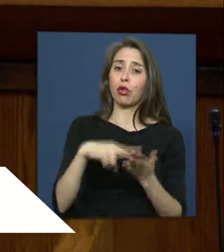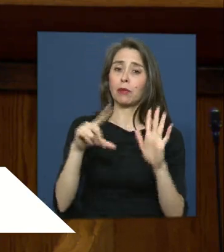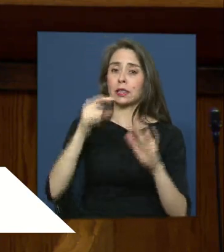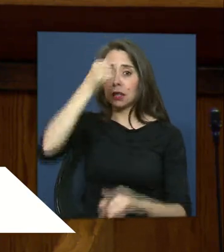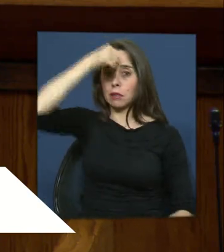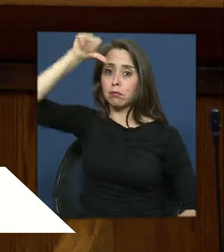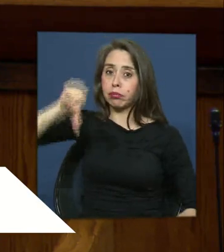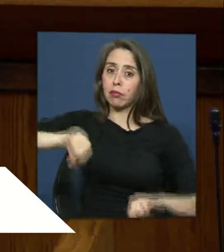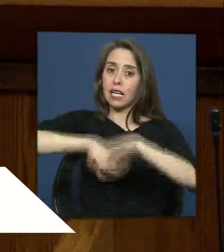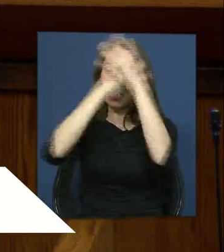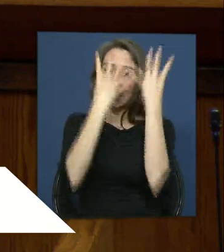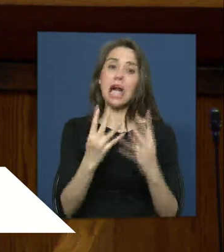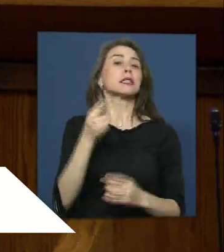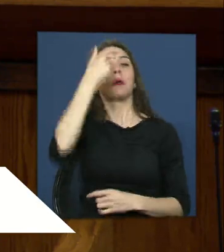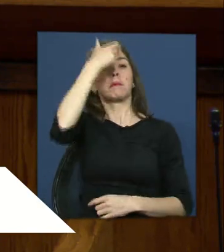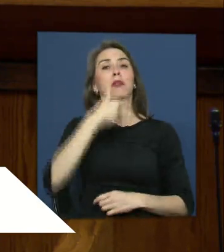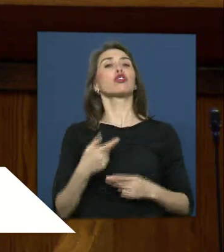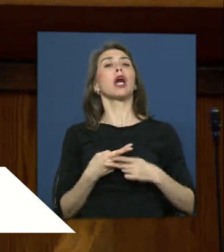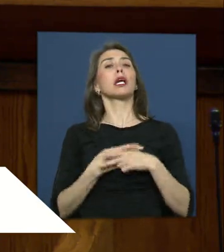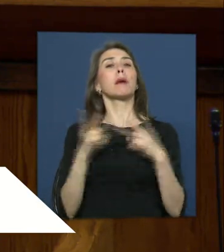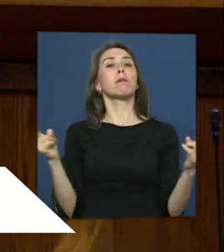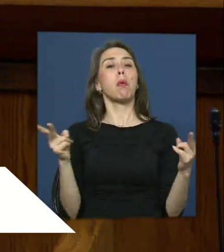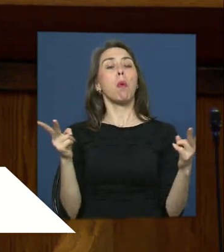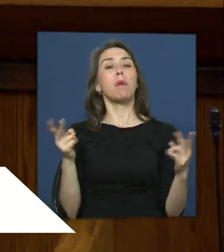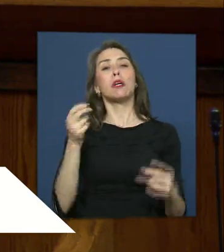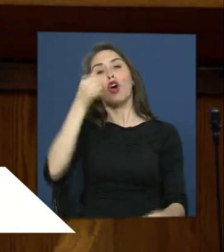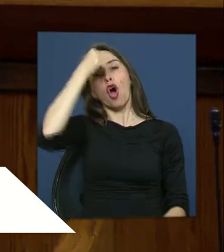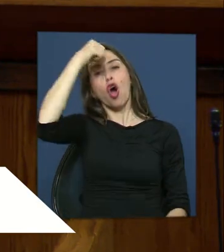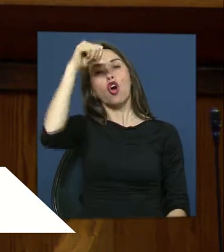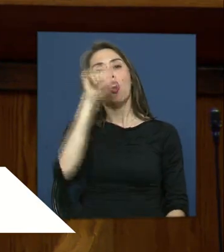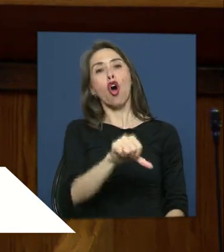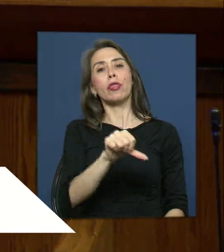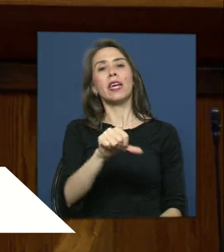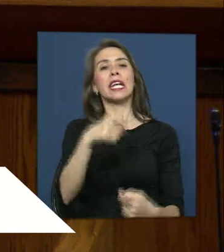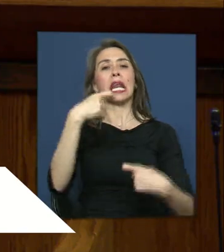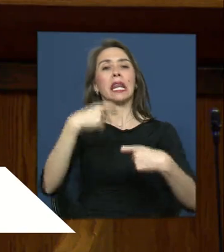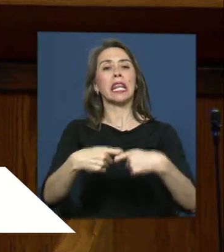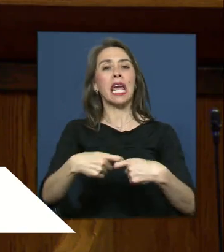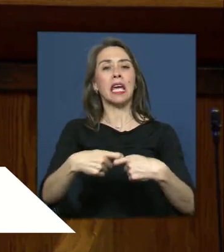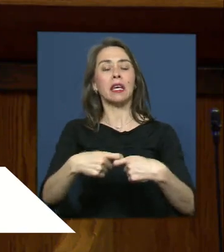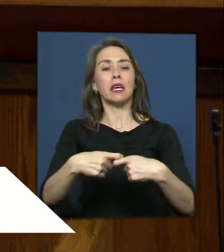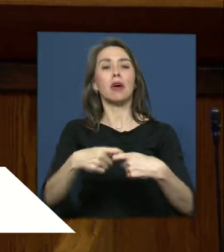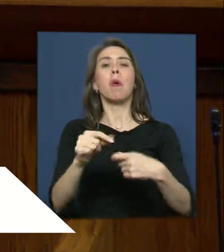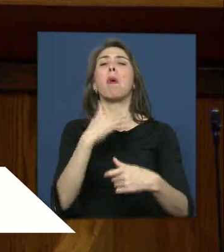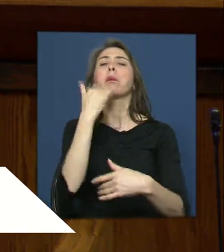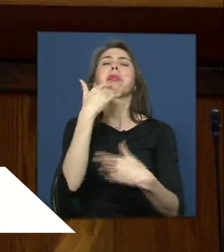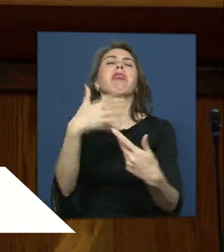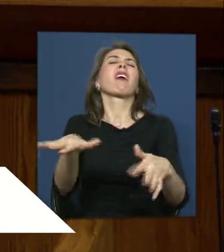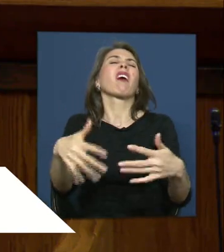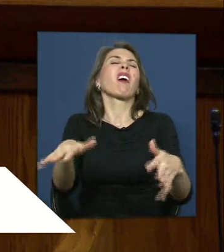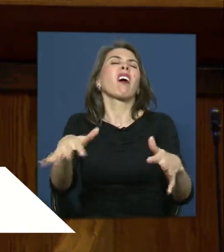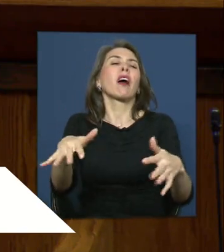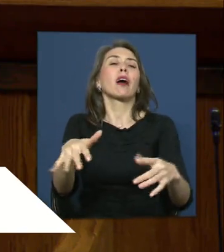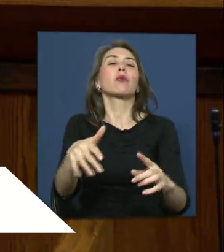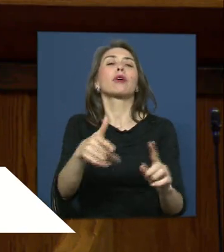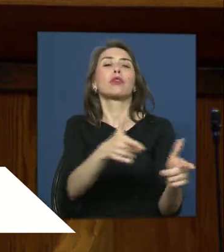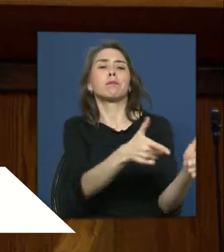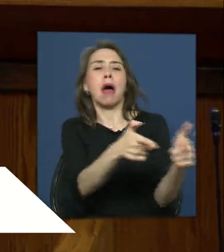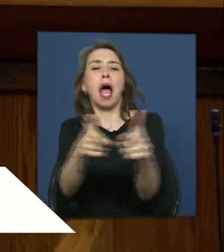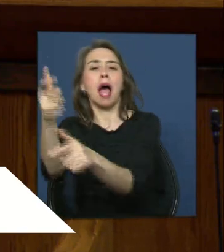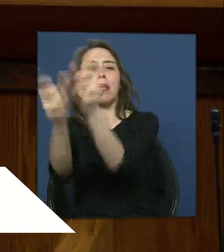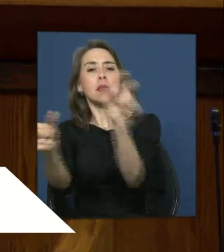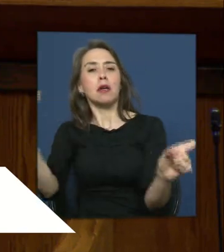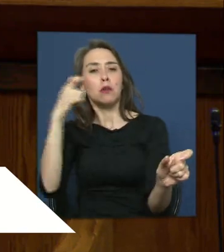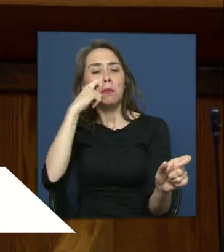a quienes públicamente condenen, nieguen o trivialicen genocidios, crímenes contra